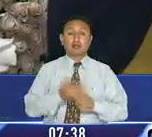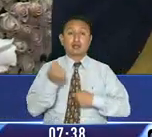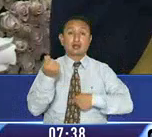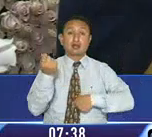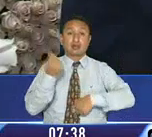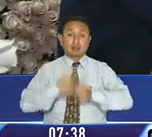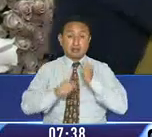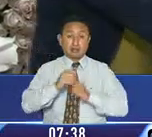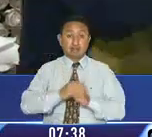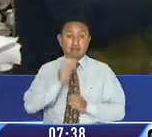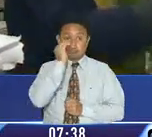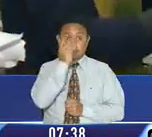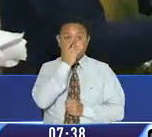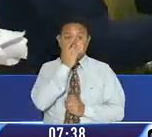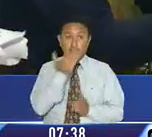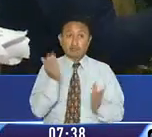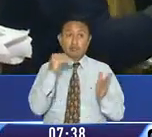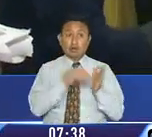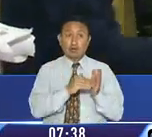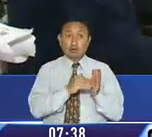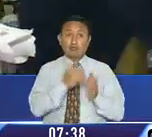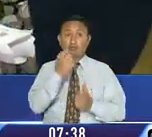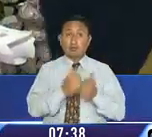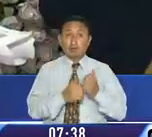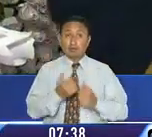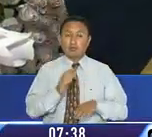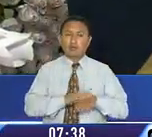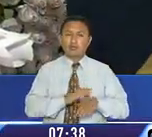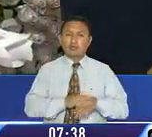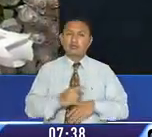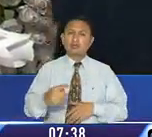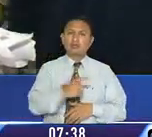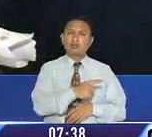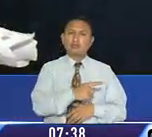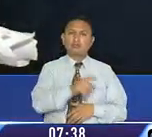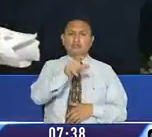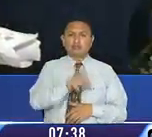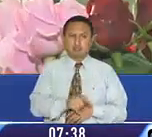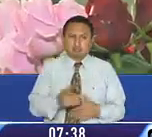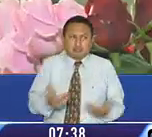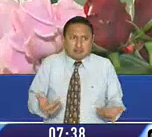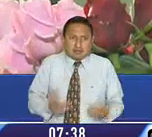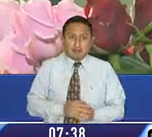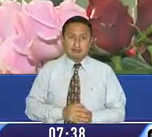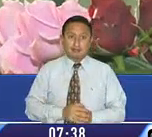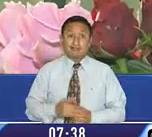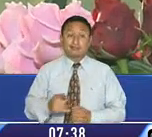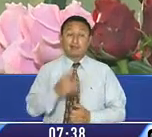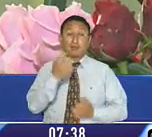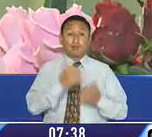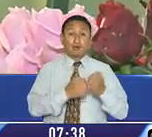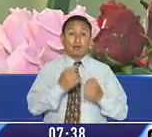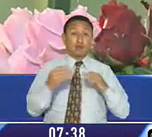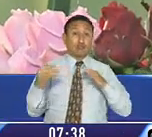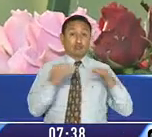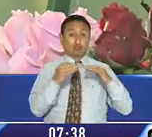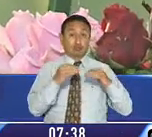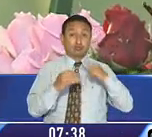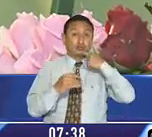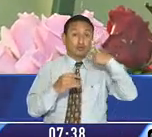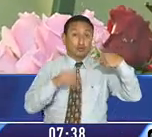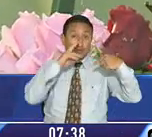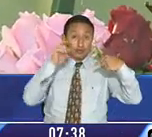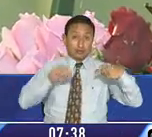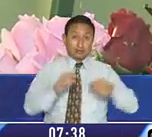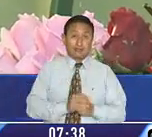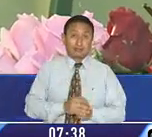ahora vuelve la incertidumbre en cuanto al comportamiento del consumidor. Y es que el conflicto entre Rusia y Ucrania ha elevado el